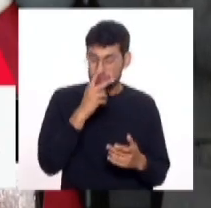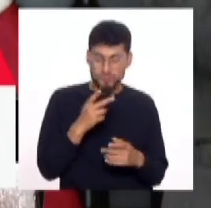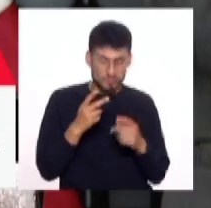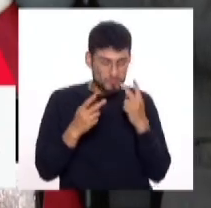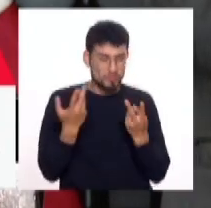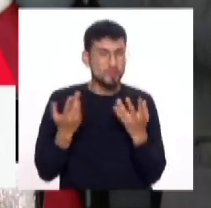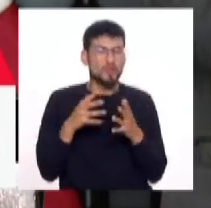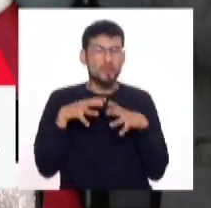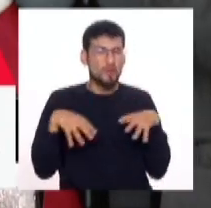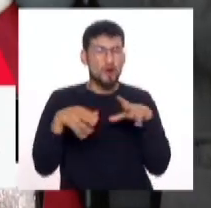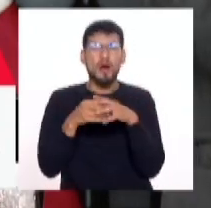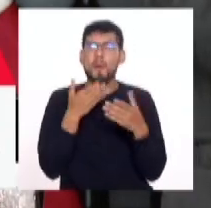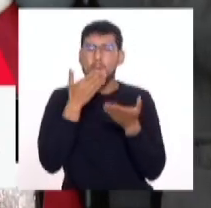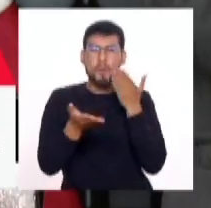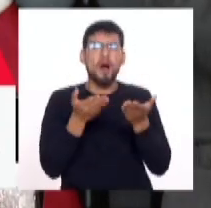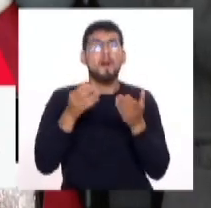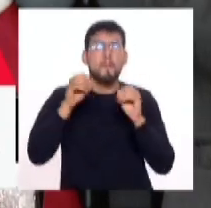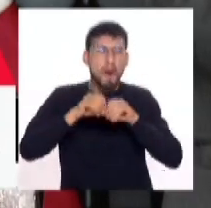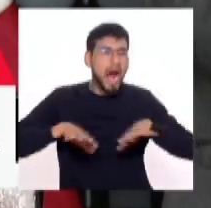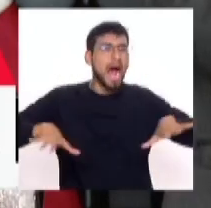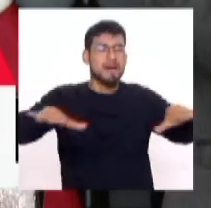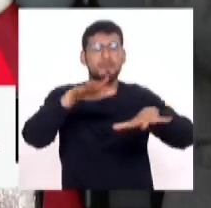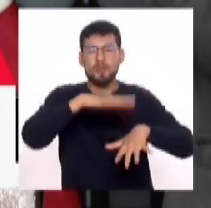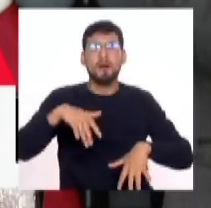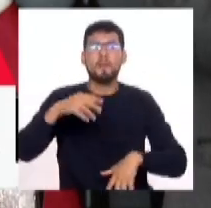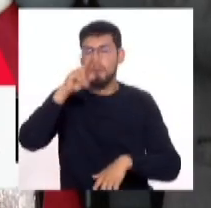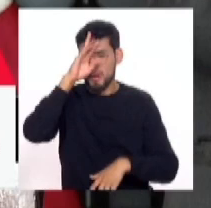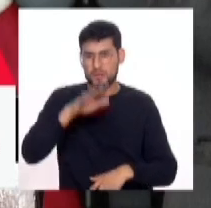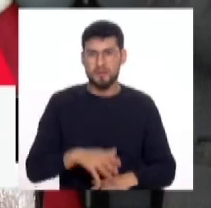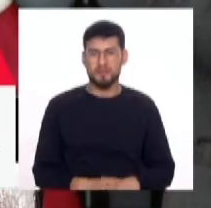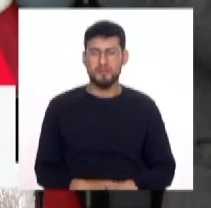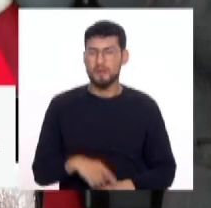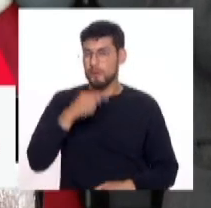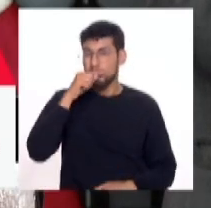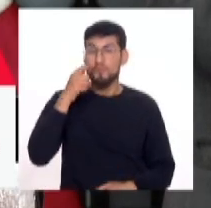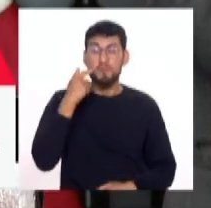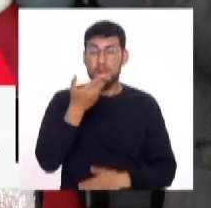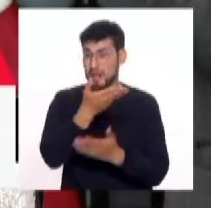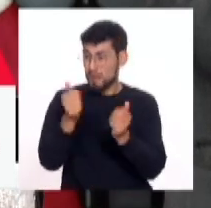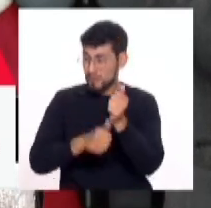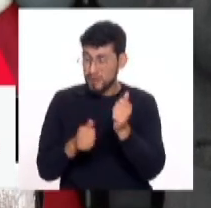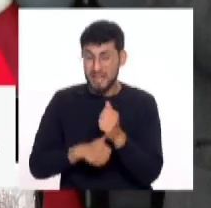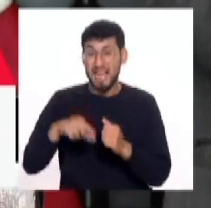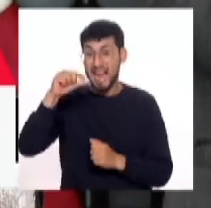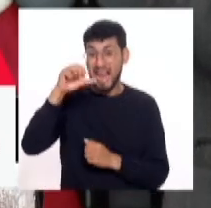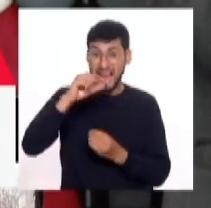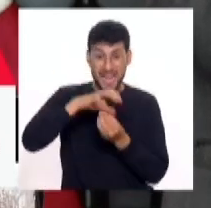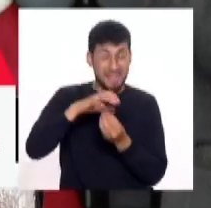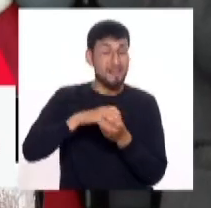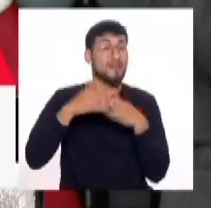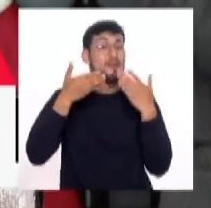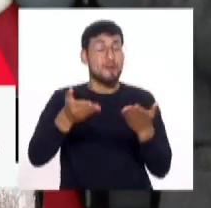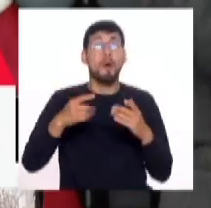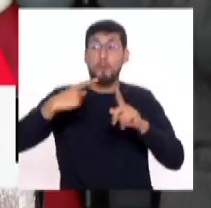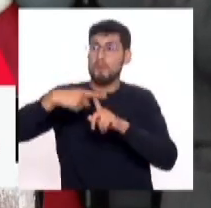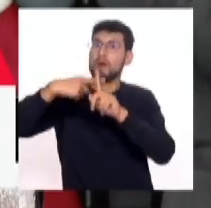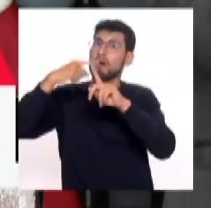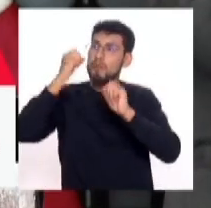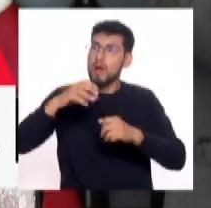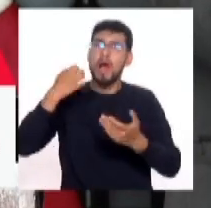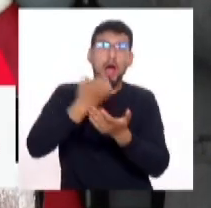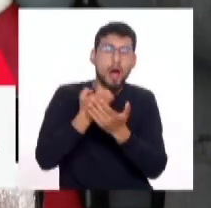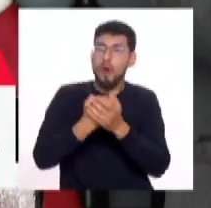peruanos. Hermanas y hermanos, el gas natural generará un impacto positivo para